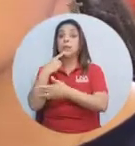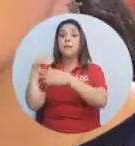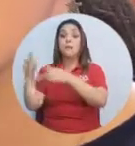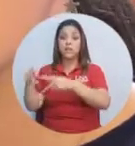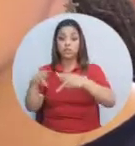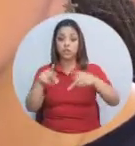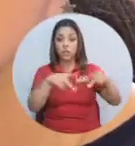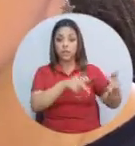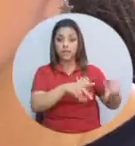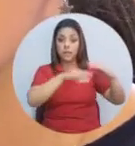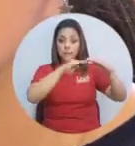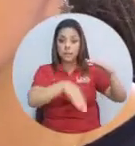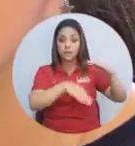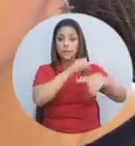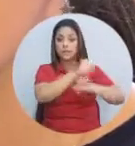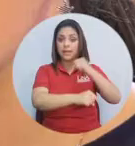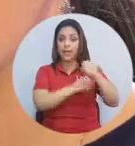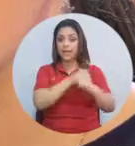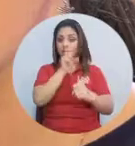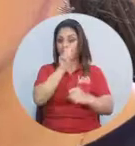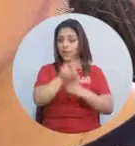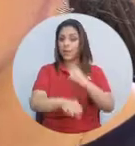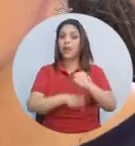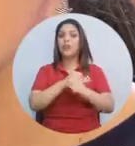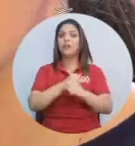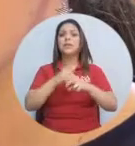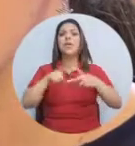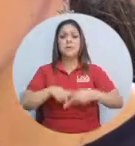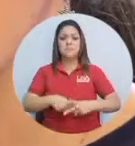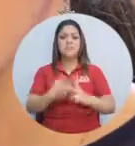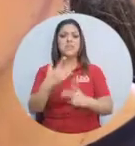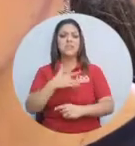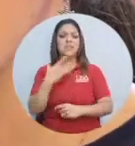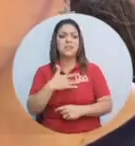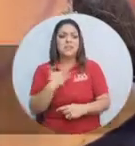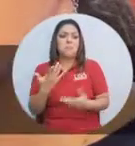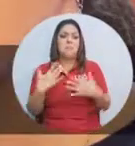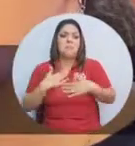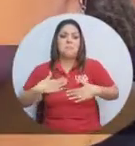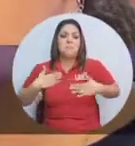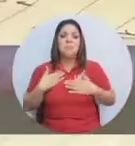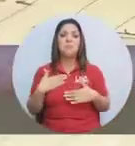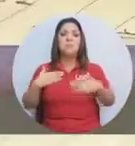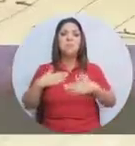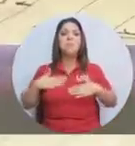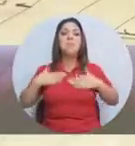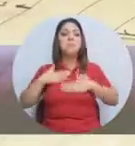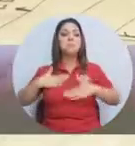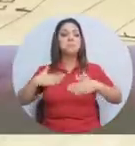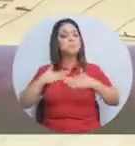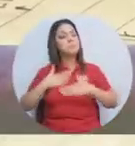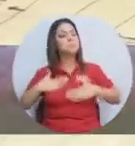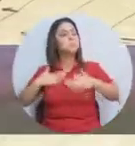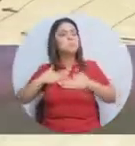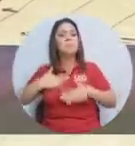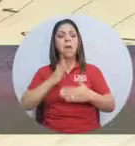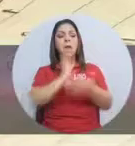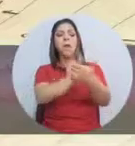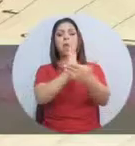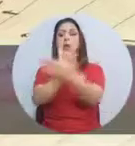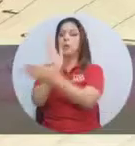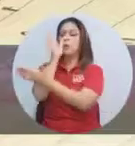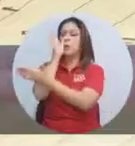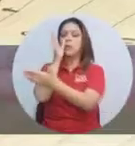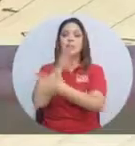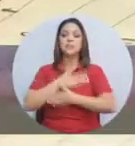de edad a sus 2 años ya empiezan a tener esa psicopatía donde no hay dolor, no hay culpa, no sienten nada por el daño que hacen. Ese placer lo disfrutan